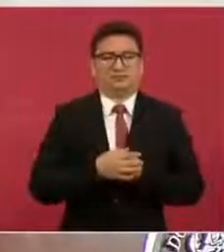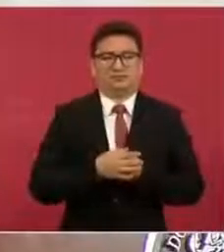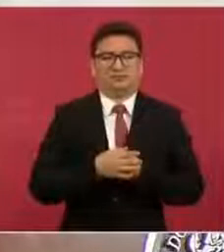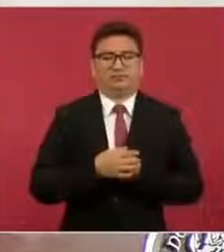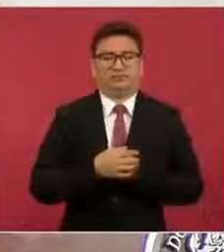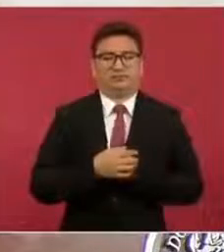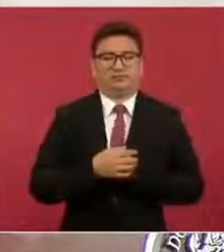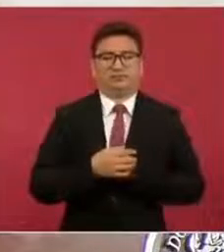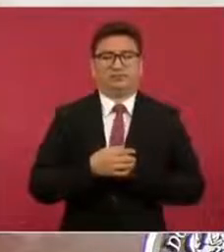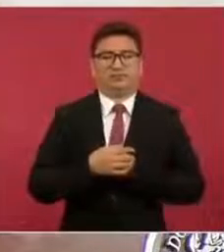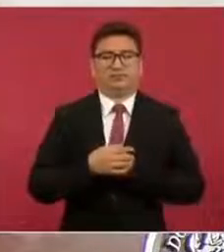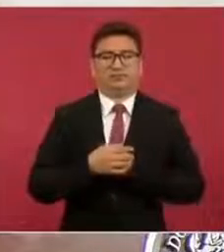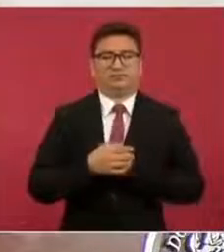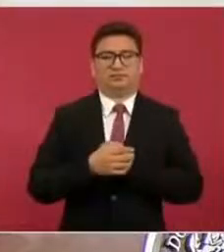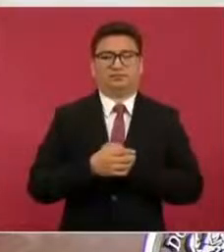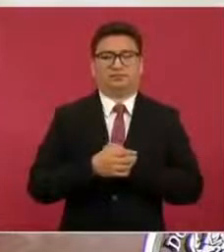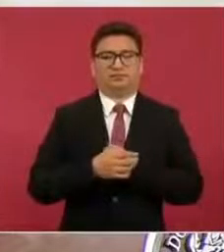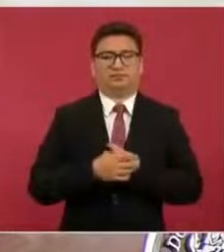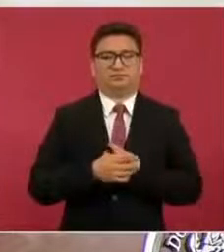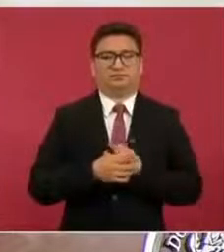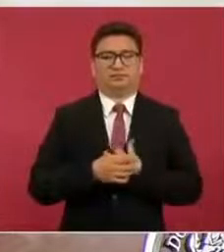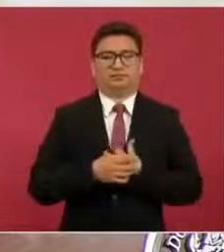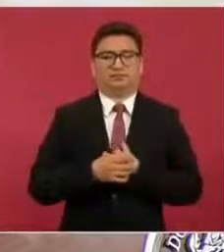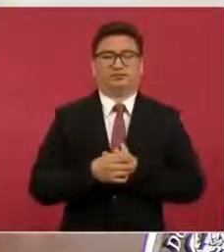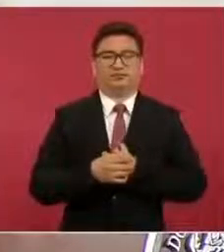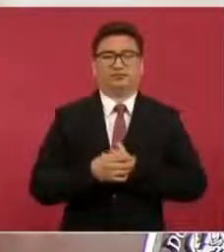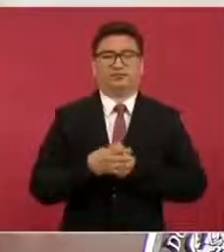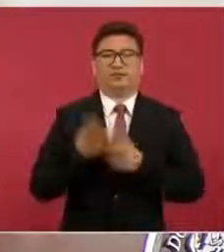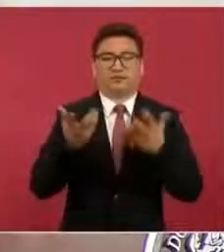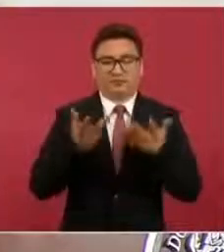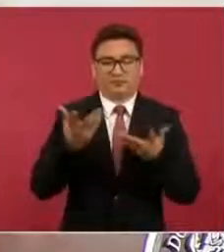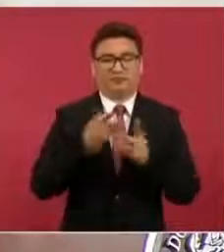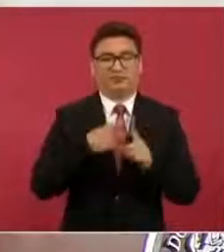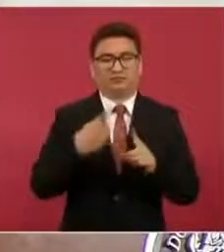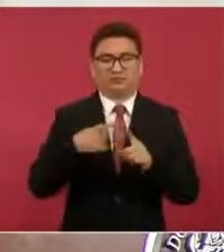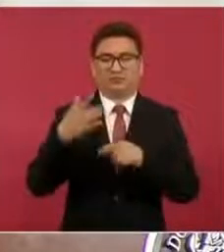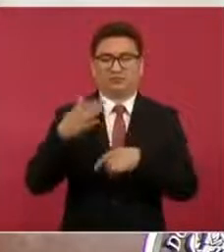llevar a cabo más acciones